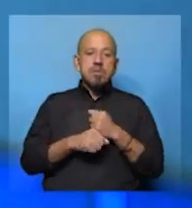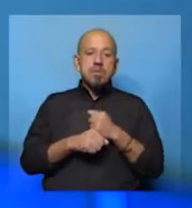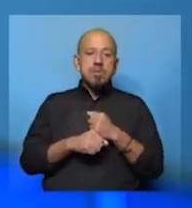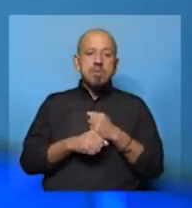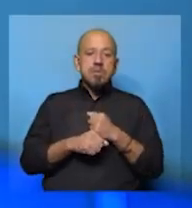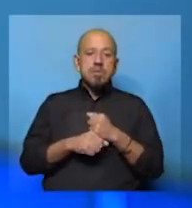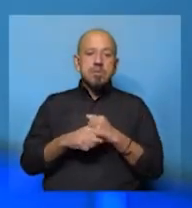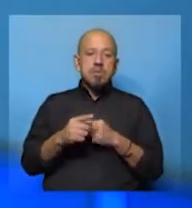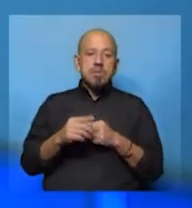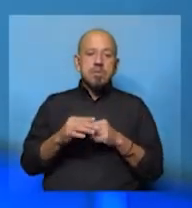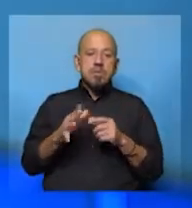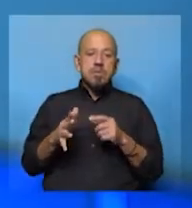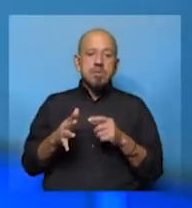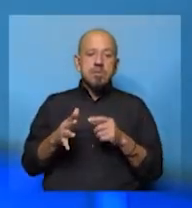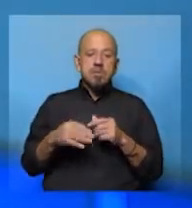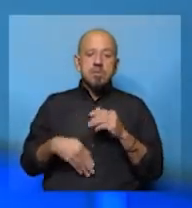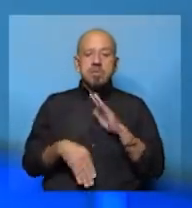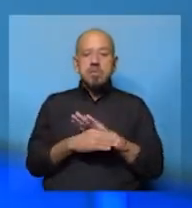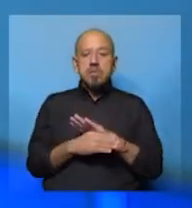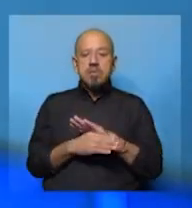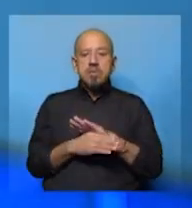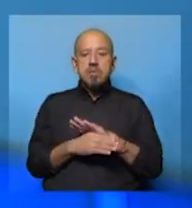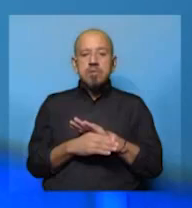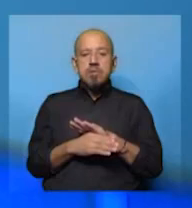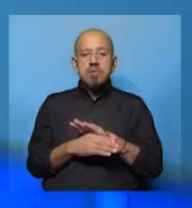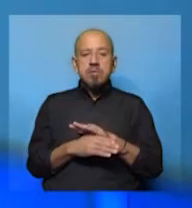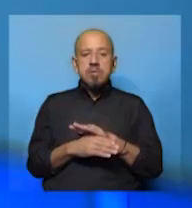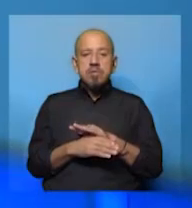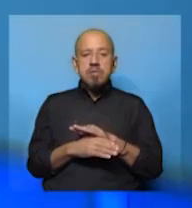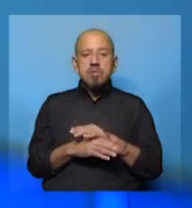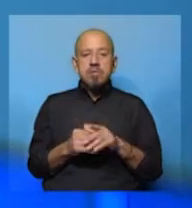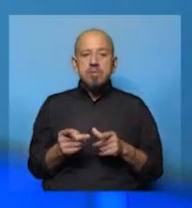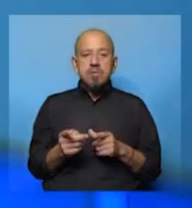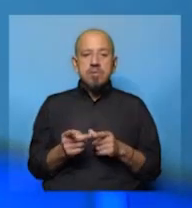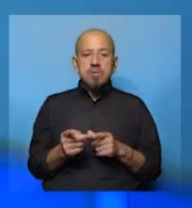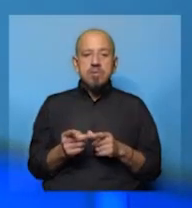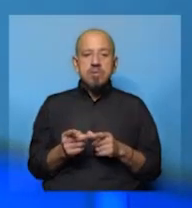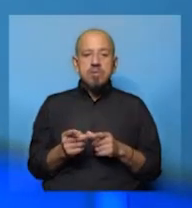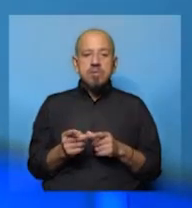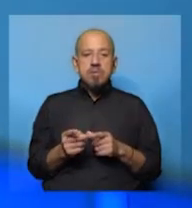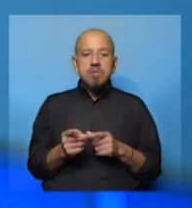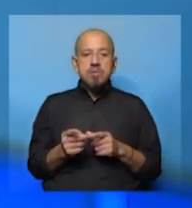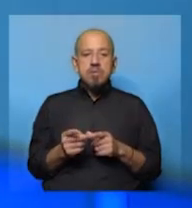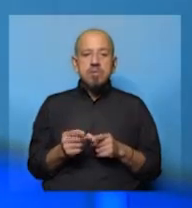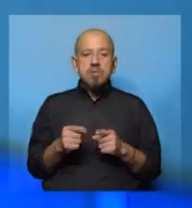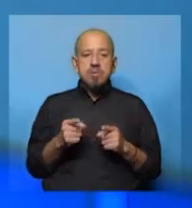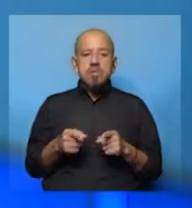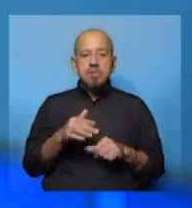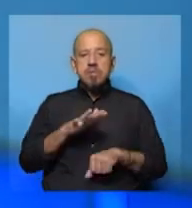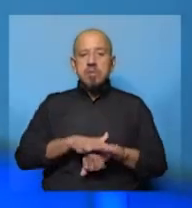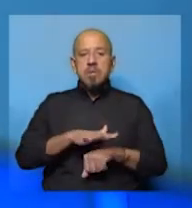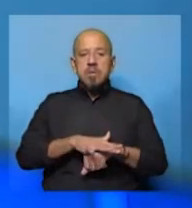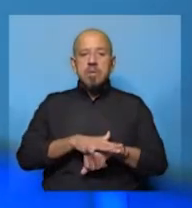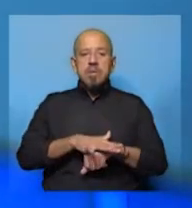porque me fui el día este que terminaba el mandato eh en en ese momento de ese